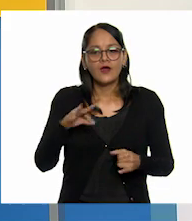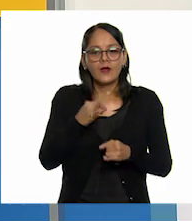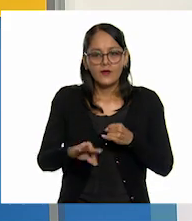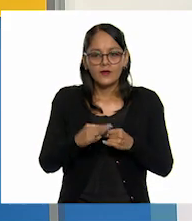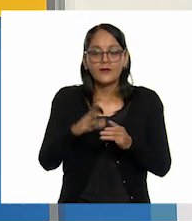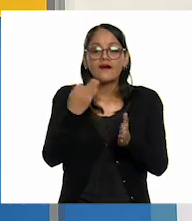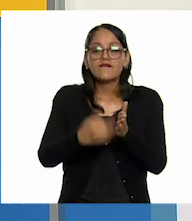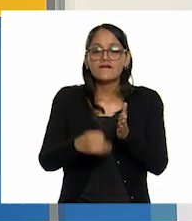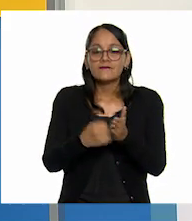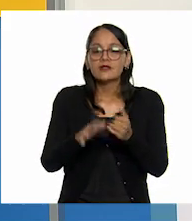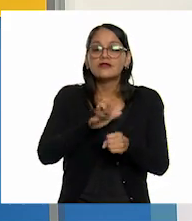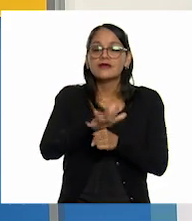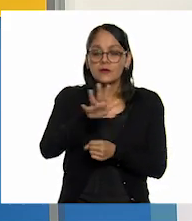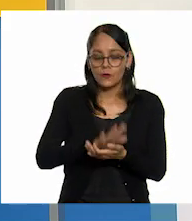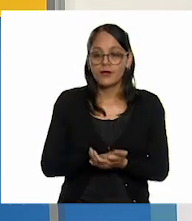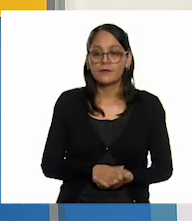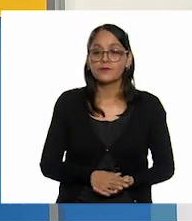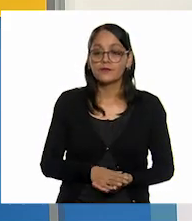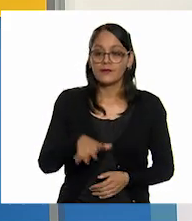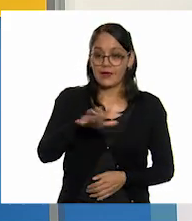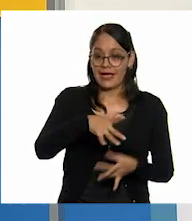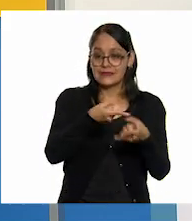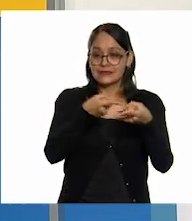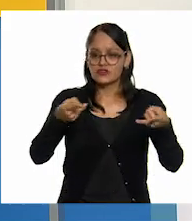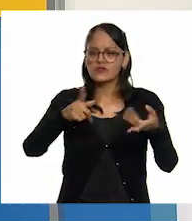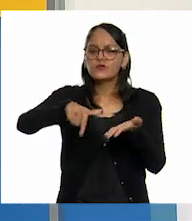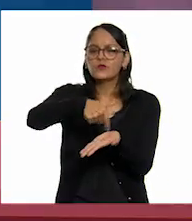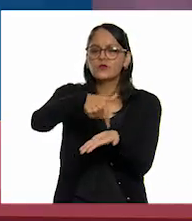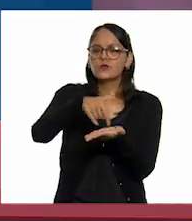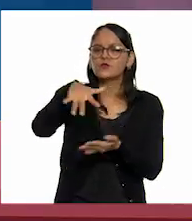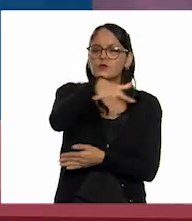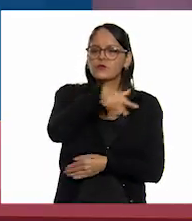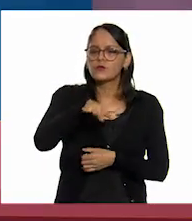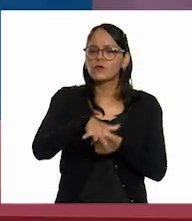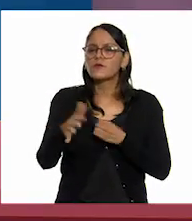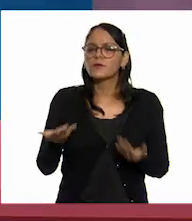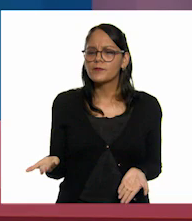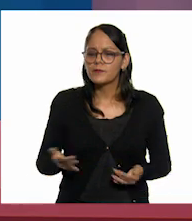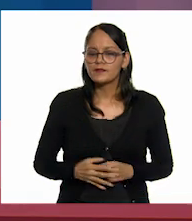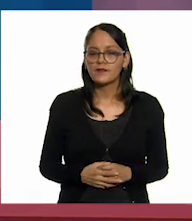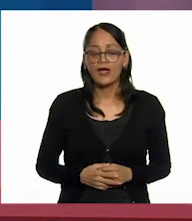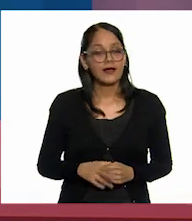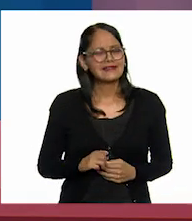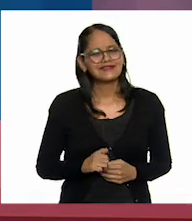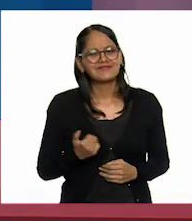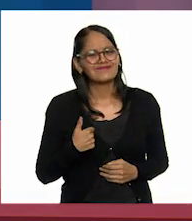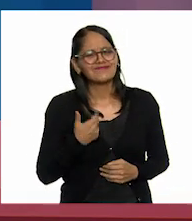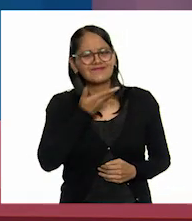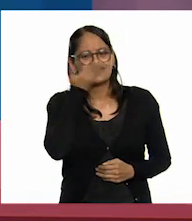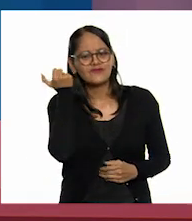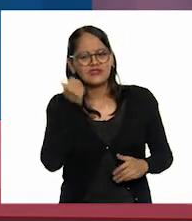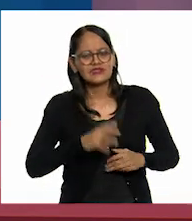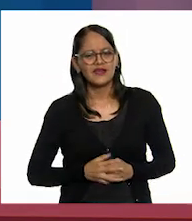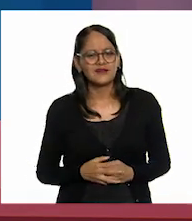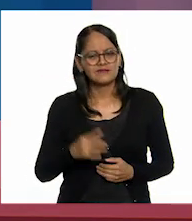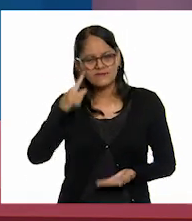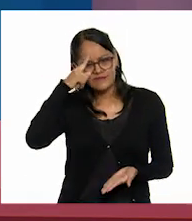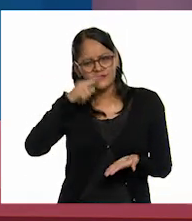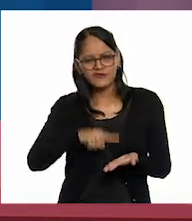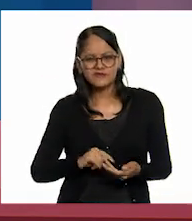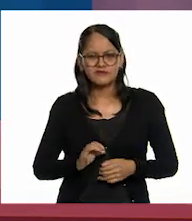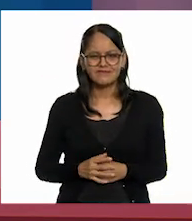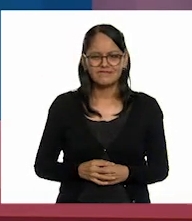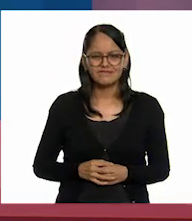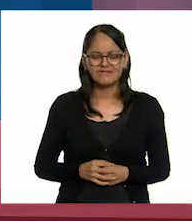en qué escenarios o ambientes se desarrolla la historia. No sé, maestra. Creo que...